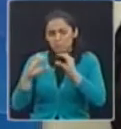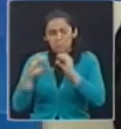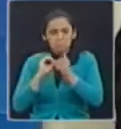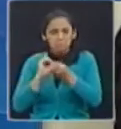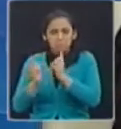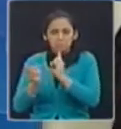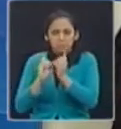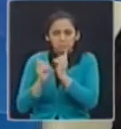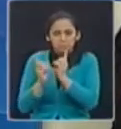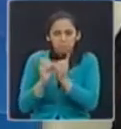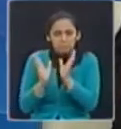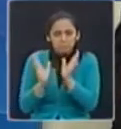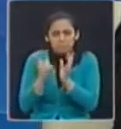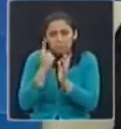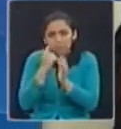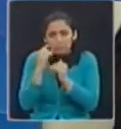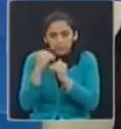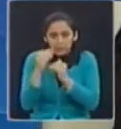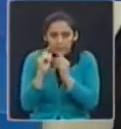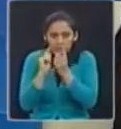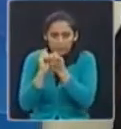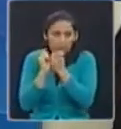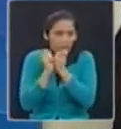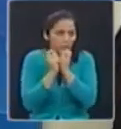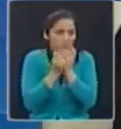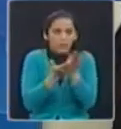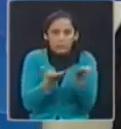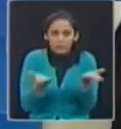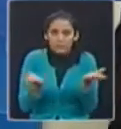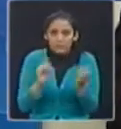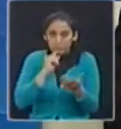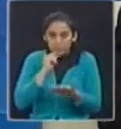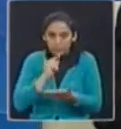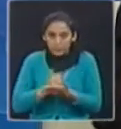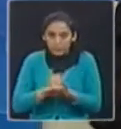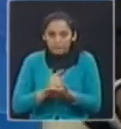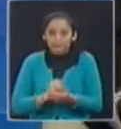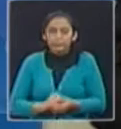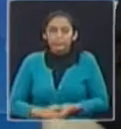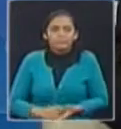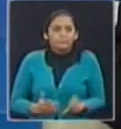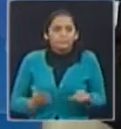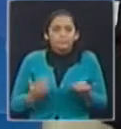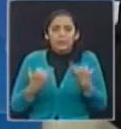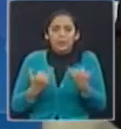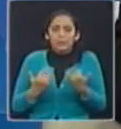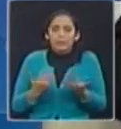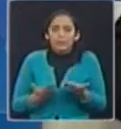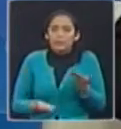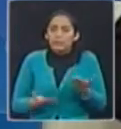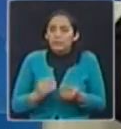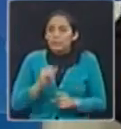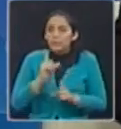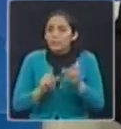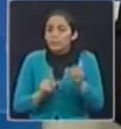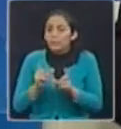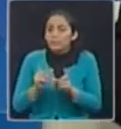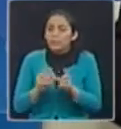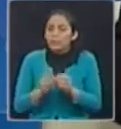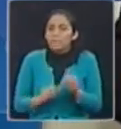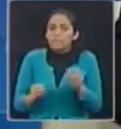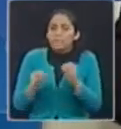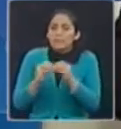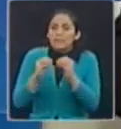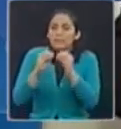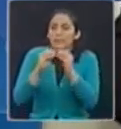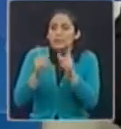planteándose la necesidad de cambio. En ese proceso, usted puede tener una votación consolidada de gente que